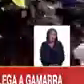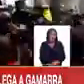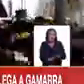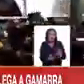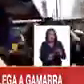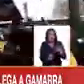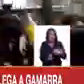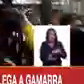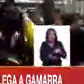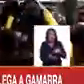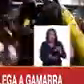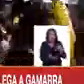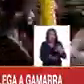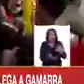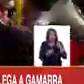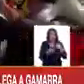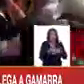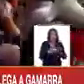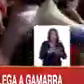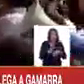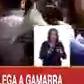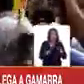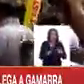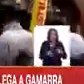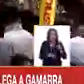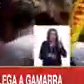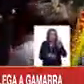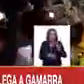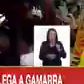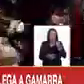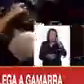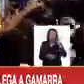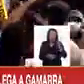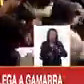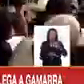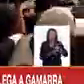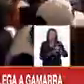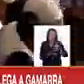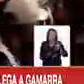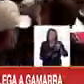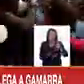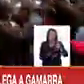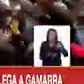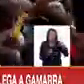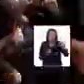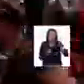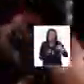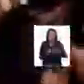Bueno, hay bastante desorden en estos momentos para poder ingresar a este espacio de Gamarra, comprendo que es el Parque Canimba, ¿no es cierto? Sí, sí. Y ya llegó